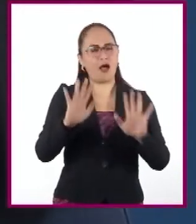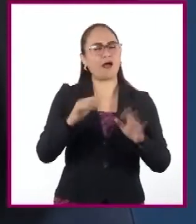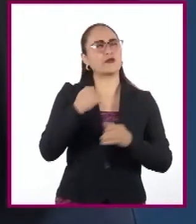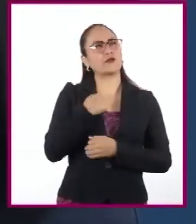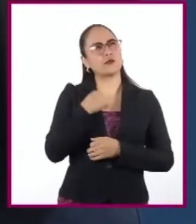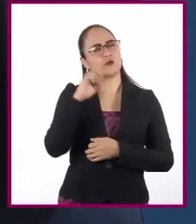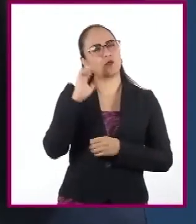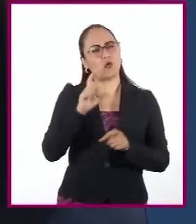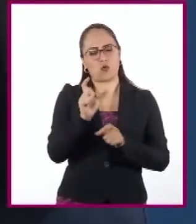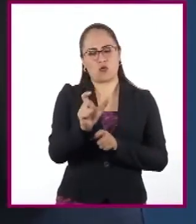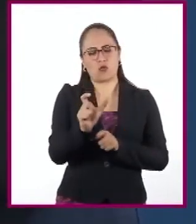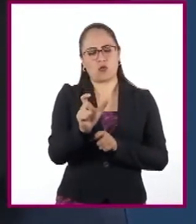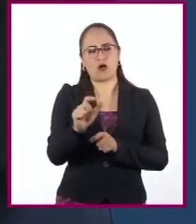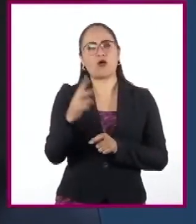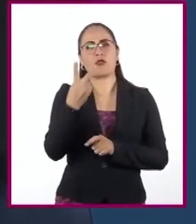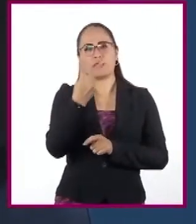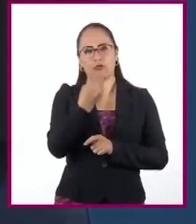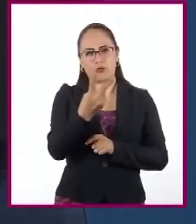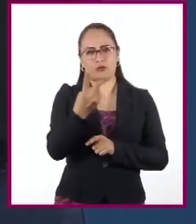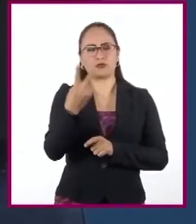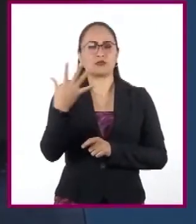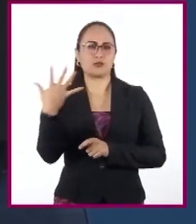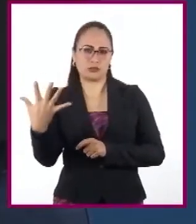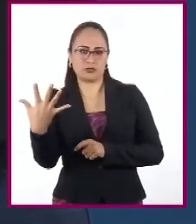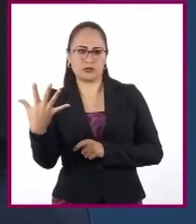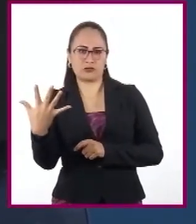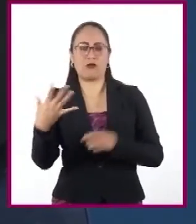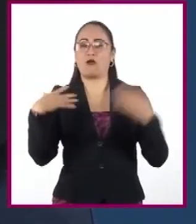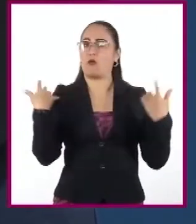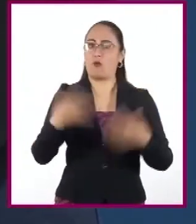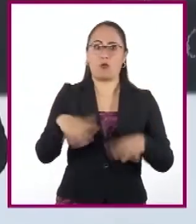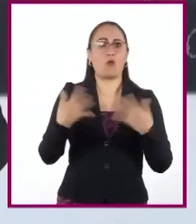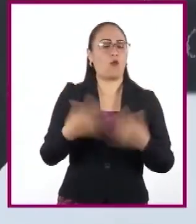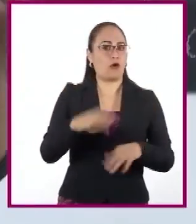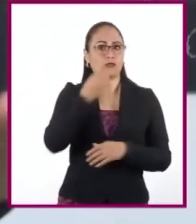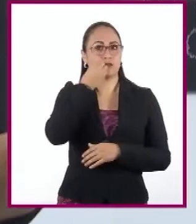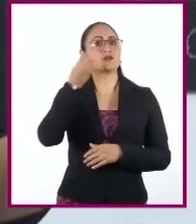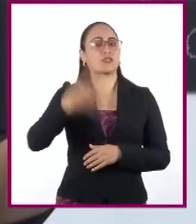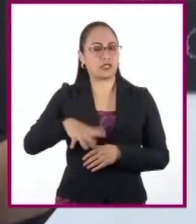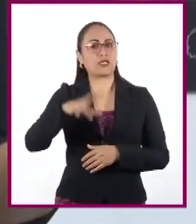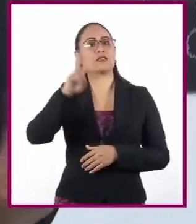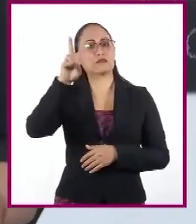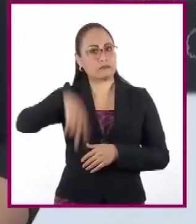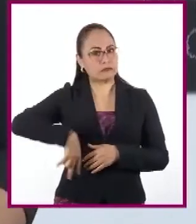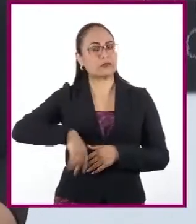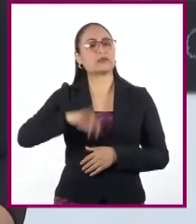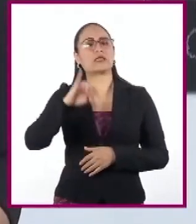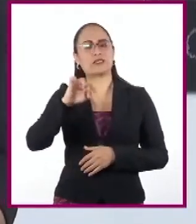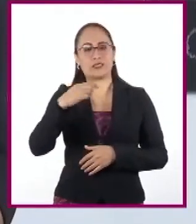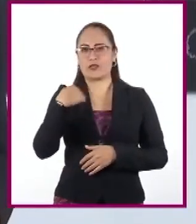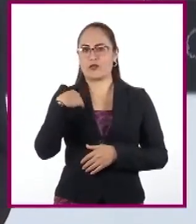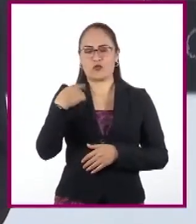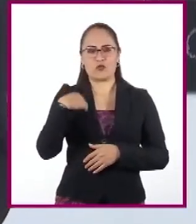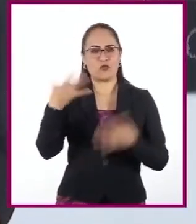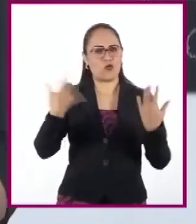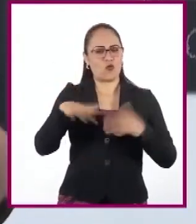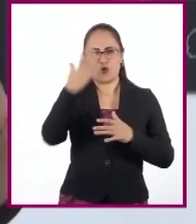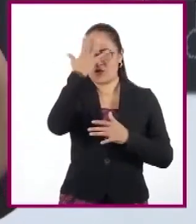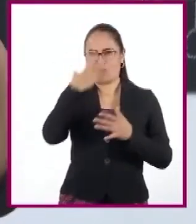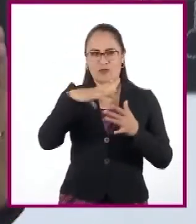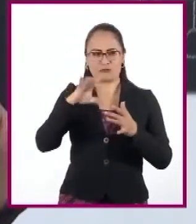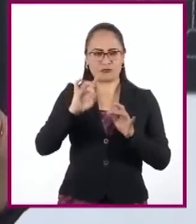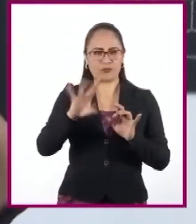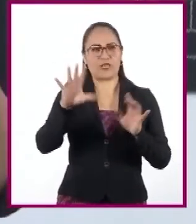tienes es la 25. Genial, sí es la ficha. ¿Ya vieron? Soy una matemágica,